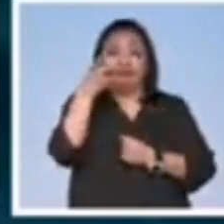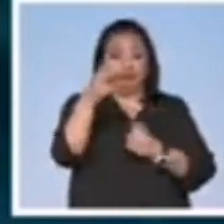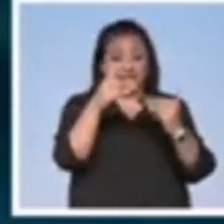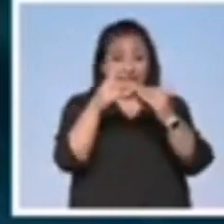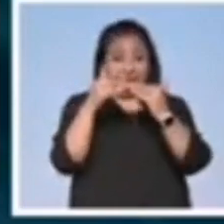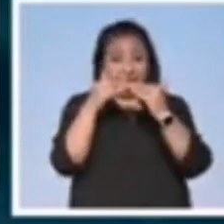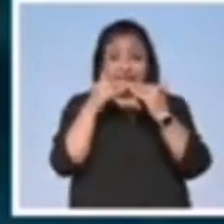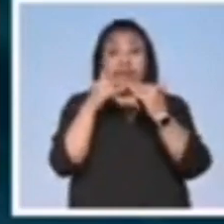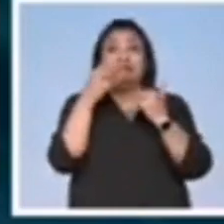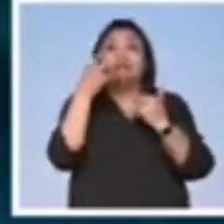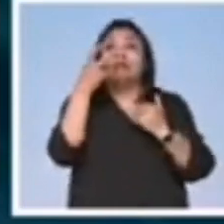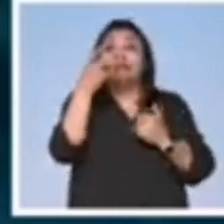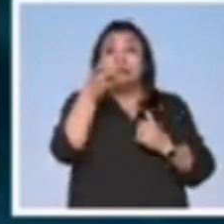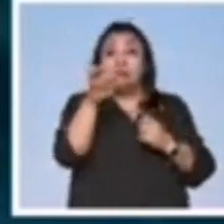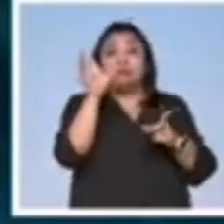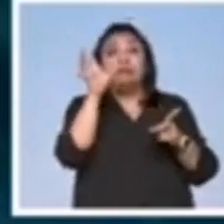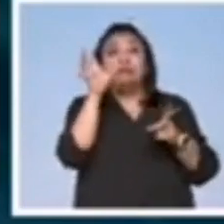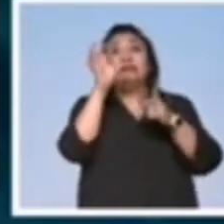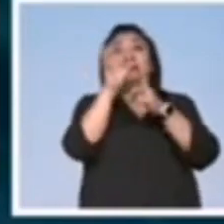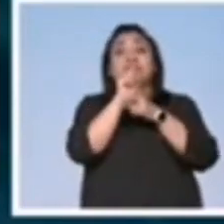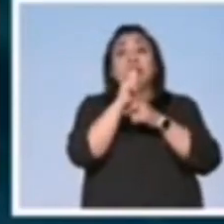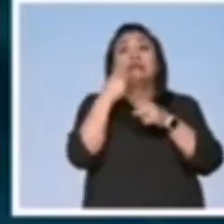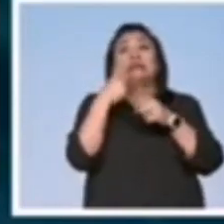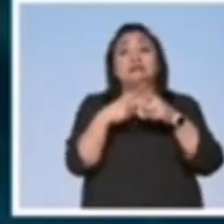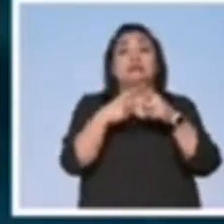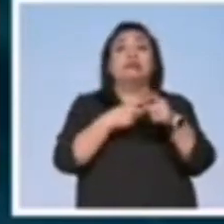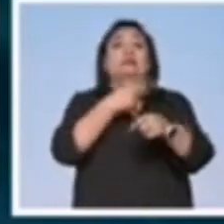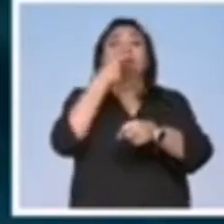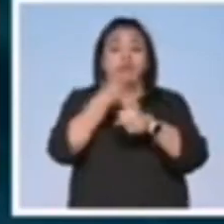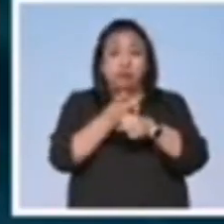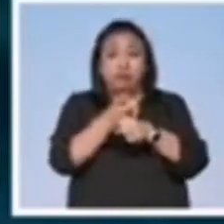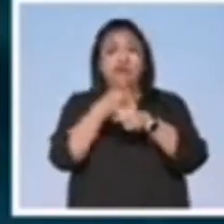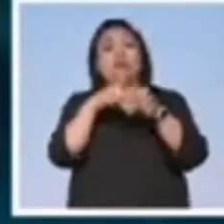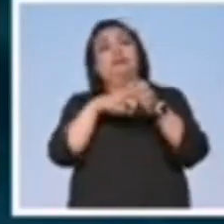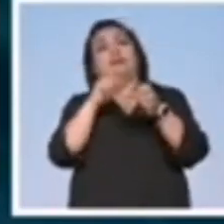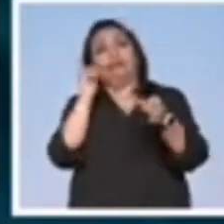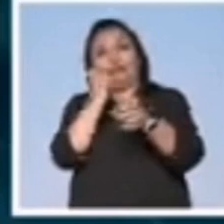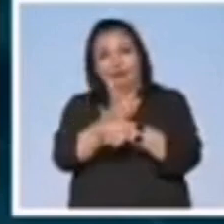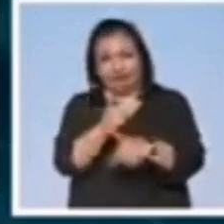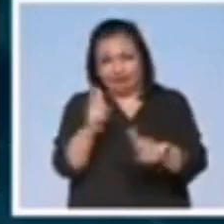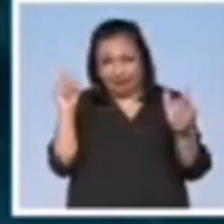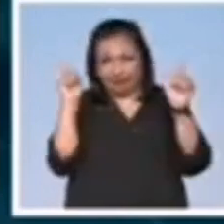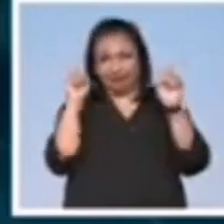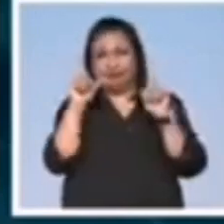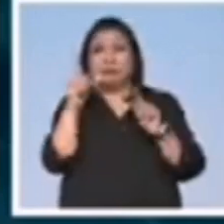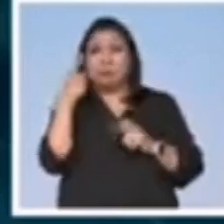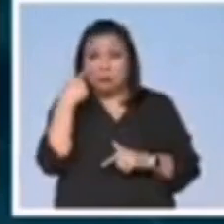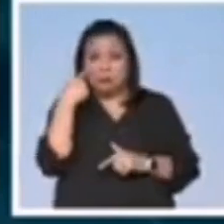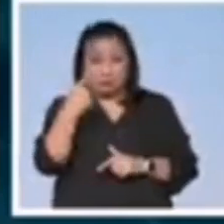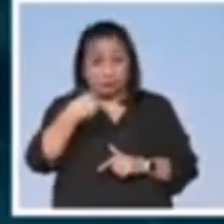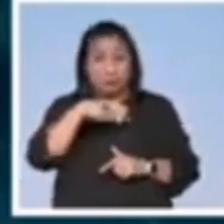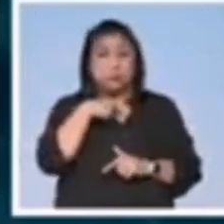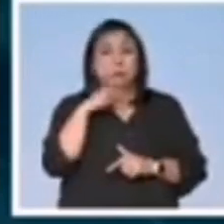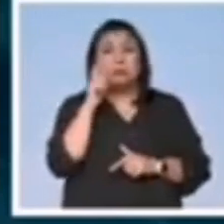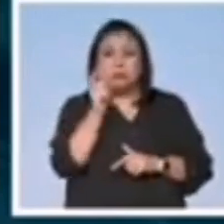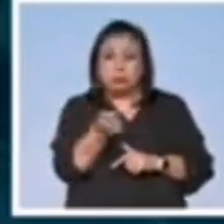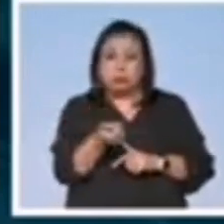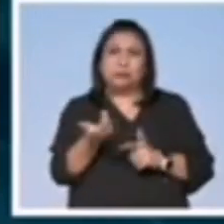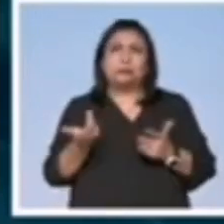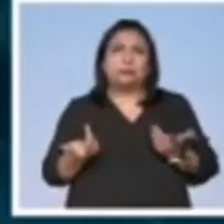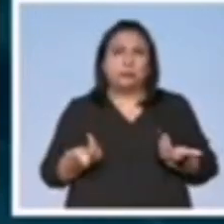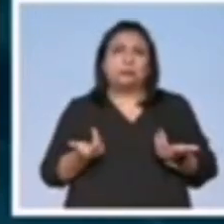es el logro de una segunda emancipación que ante nuestros ojos se está viendo,